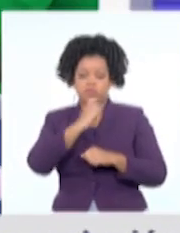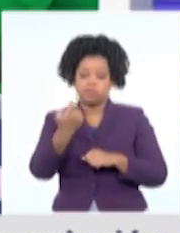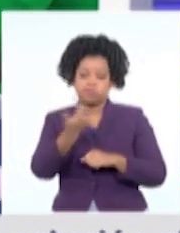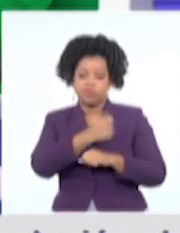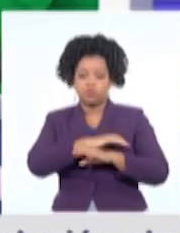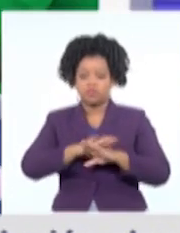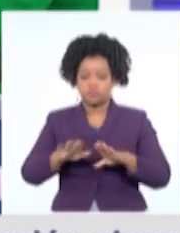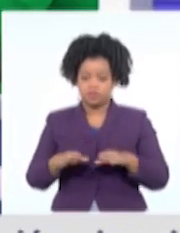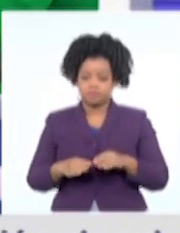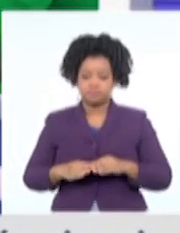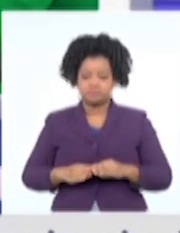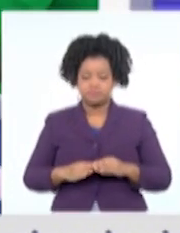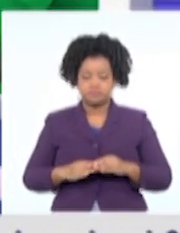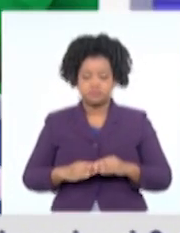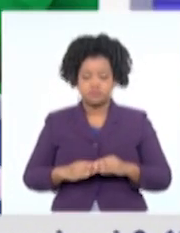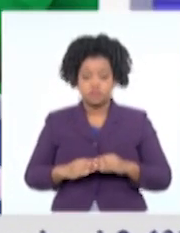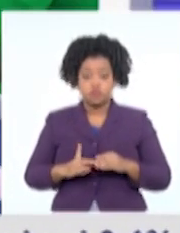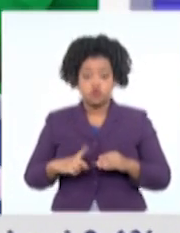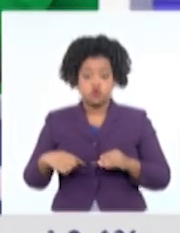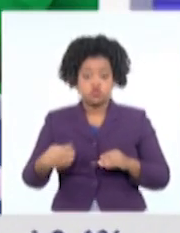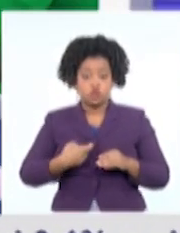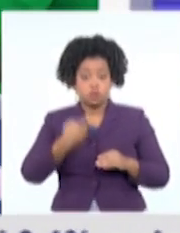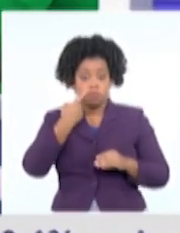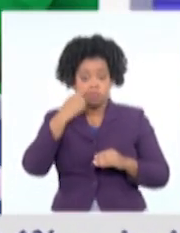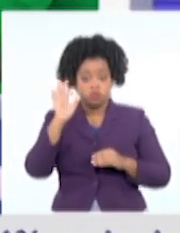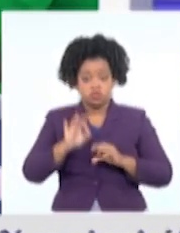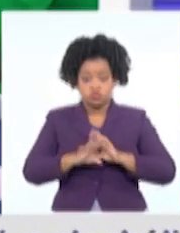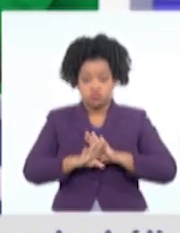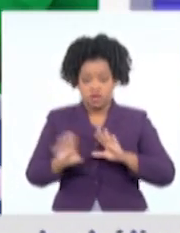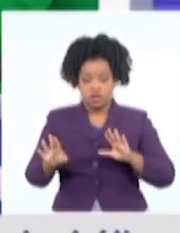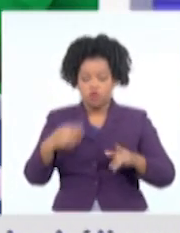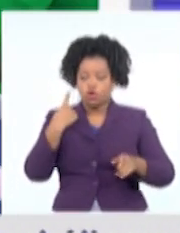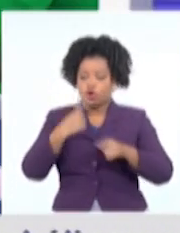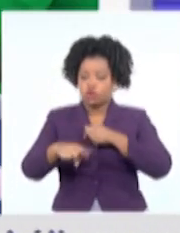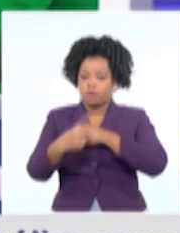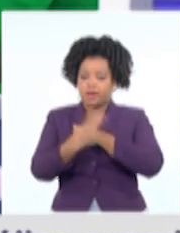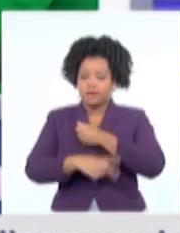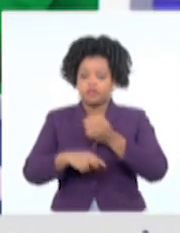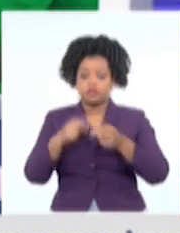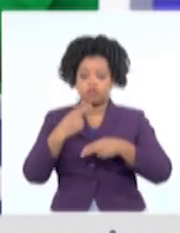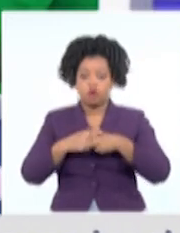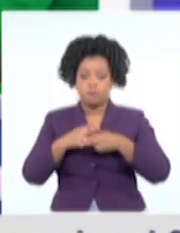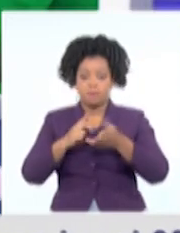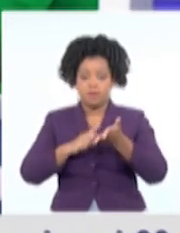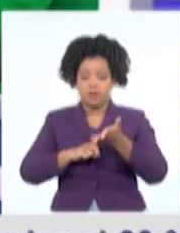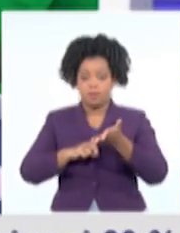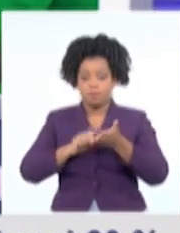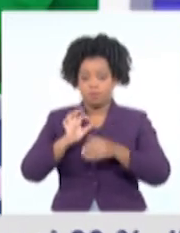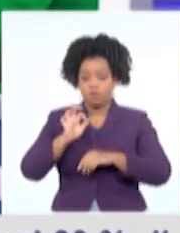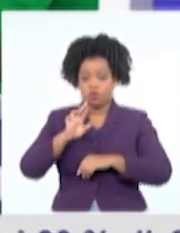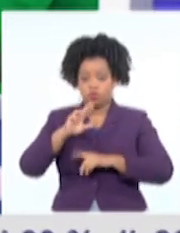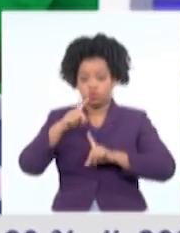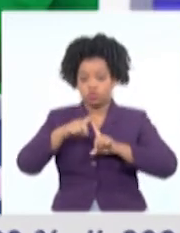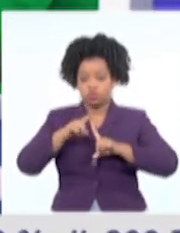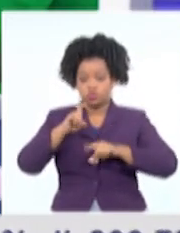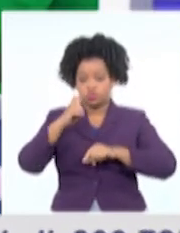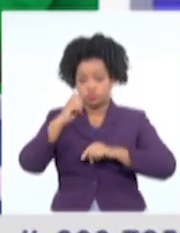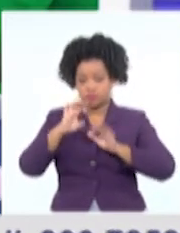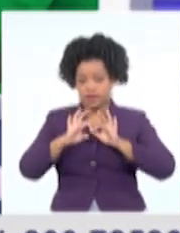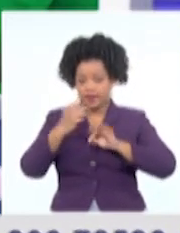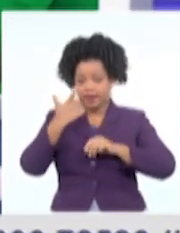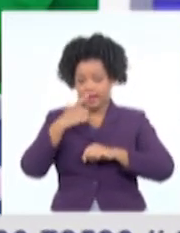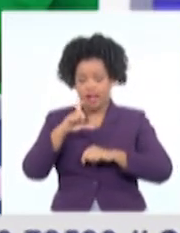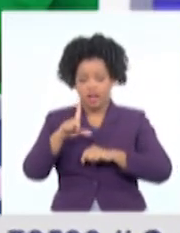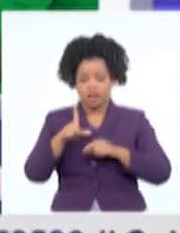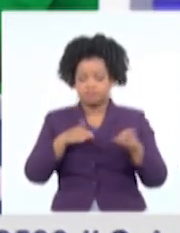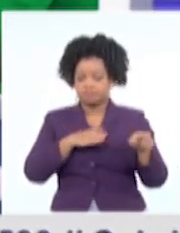nosotros vieron los %. Portugal con el 88% y Cuba en un tercer